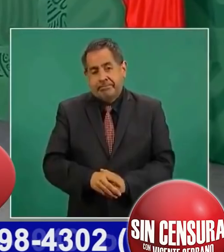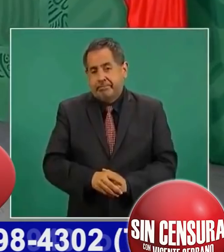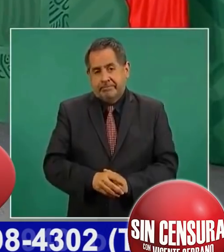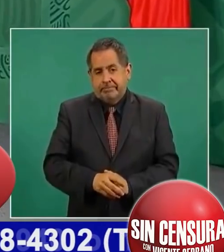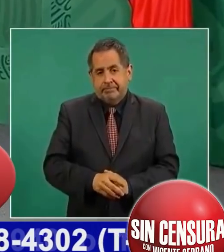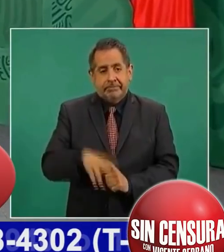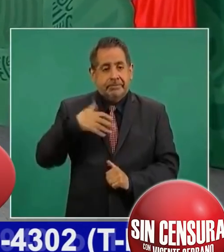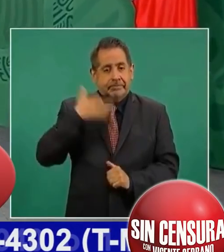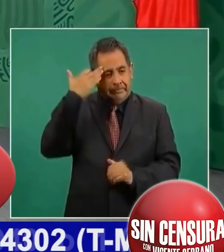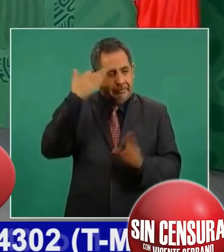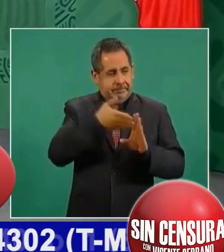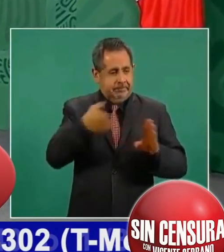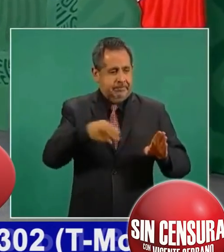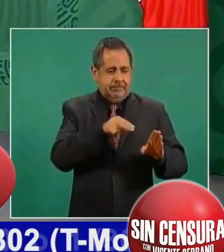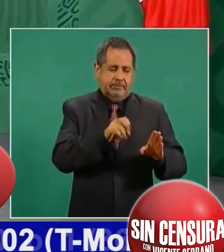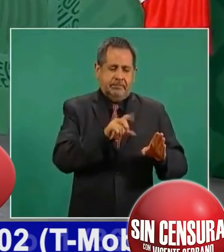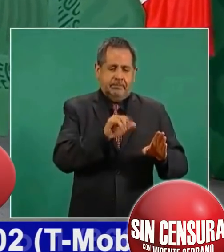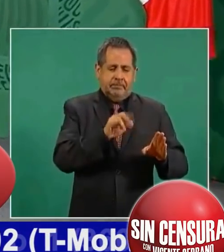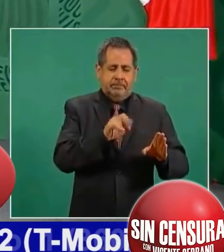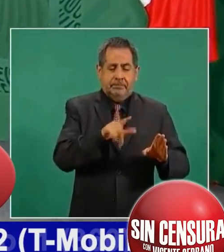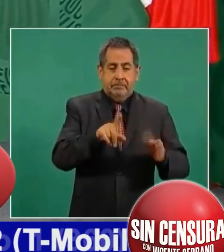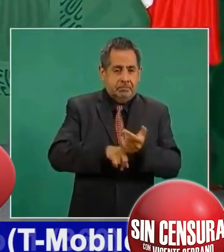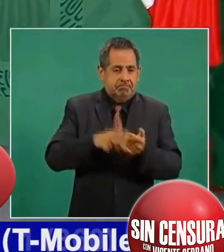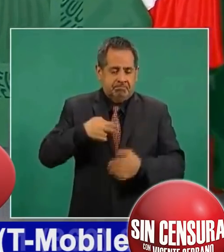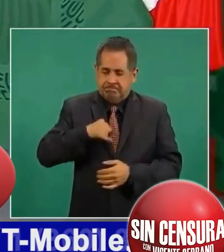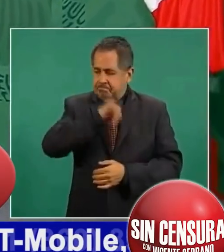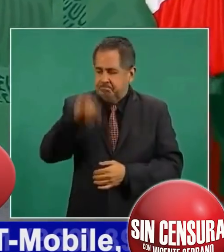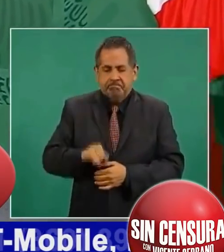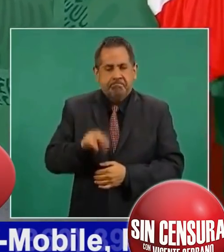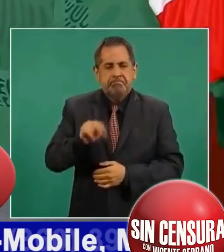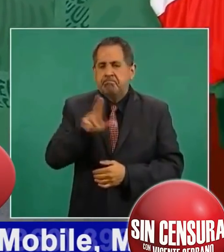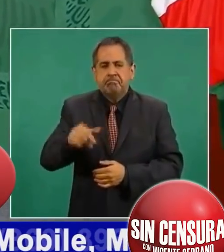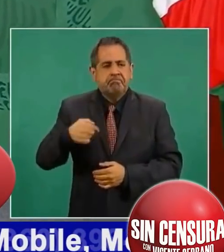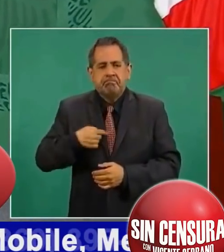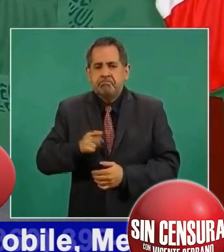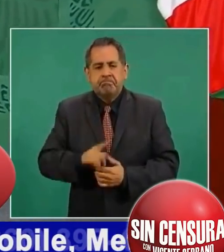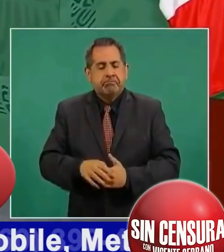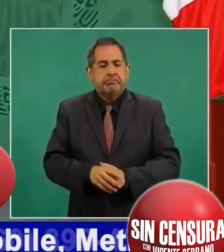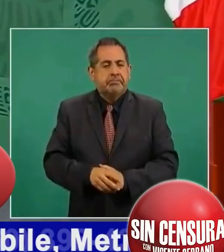durante el periodo neoliberal. Nunca.